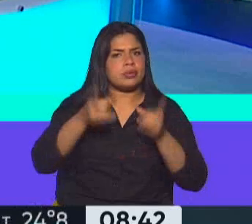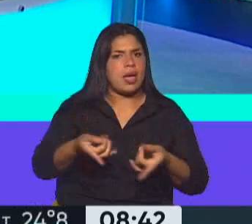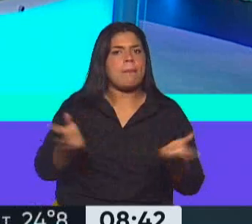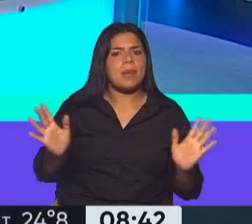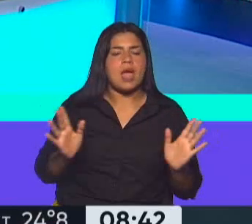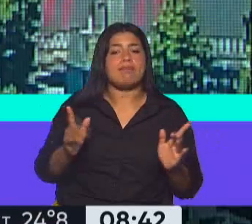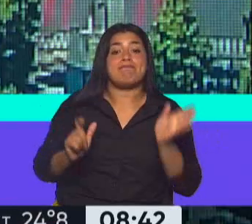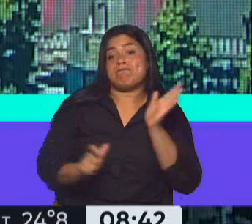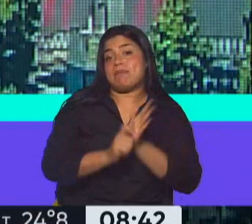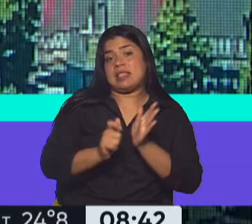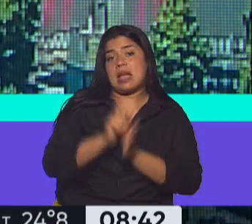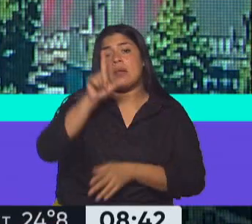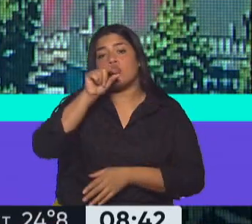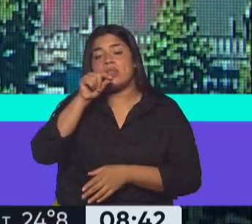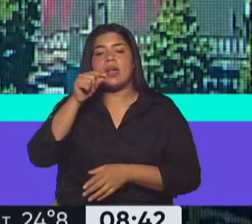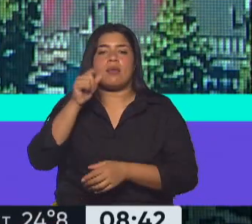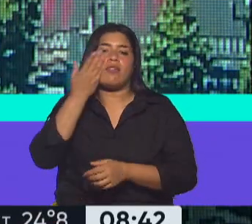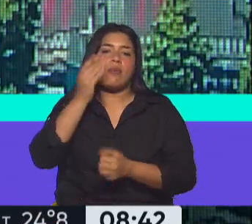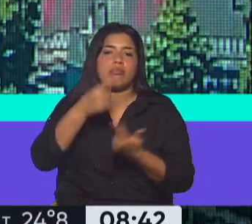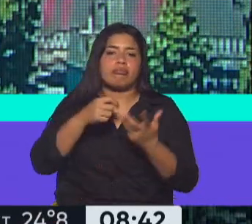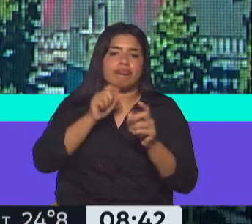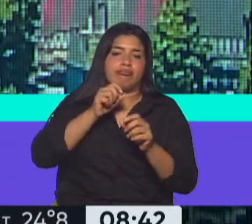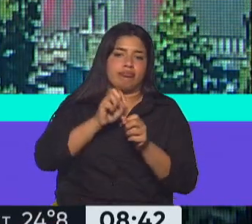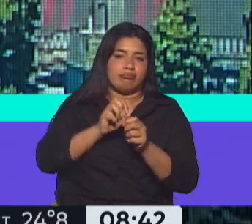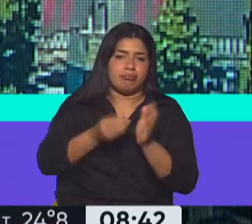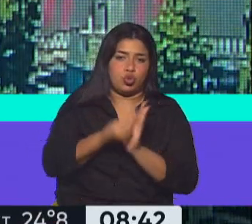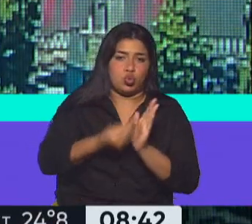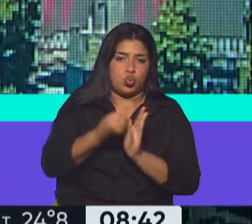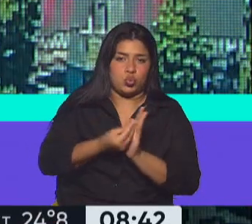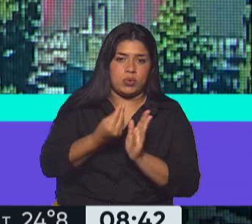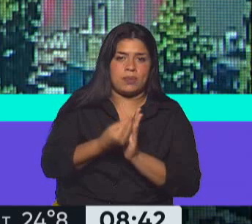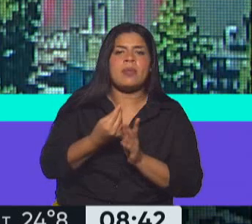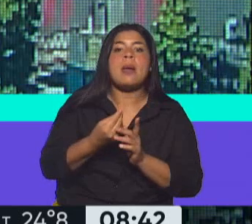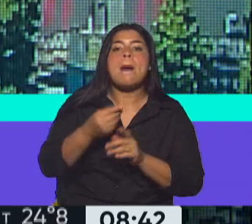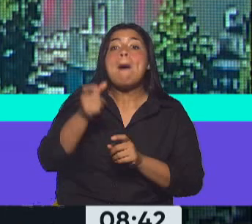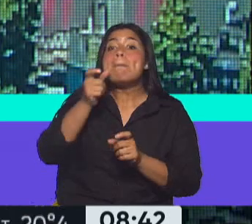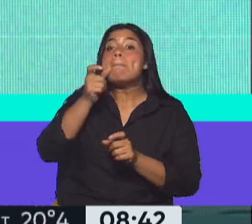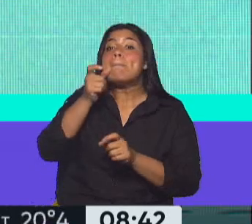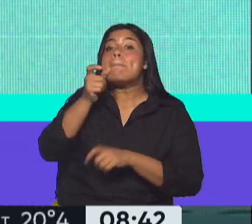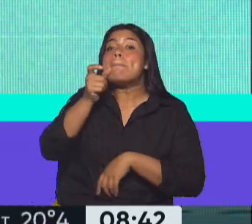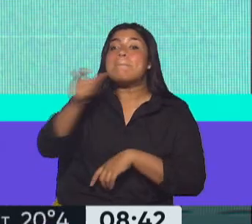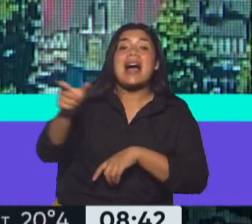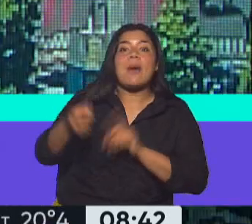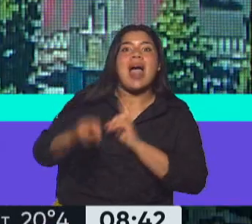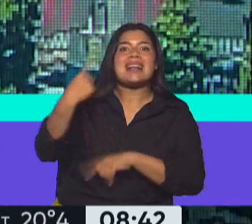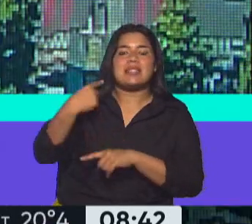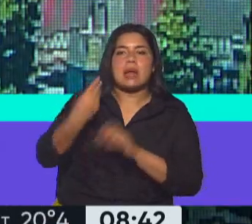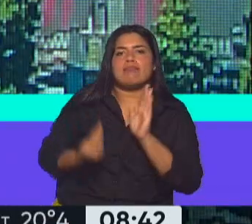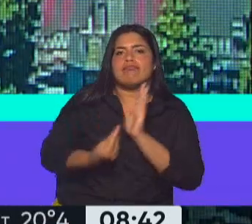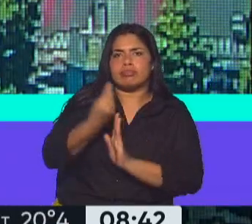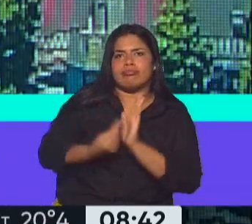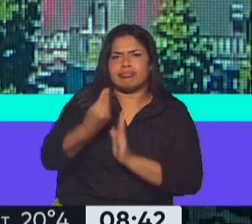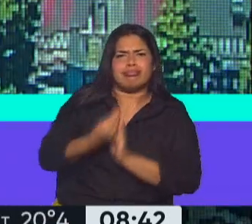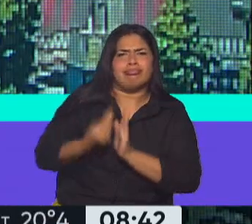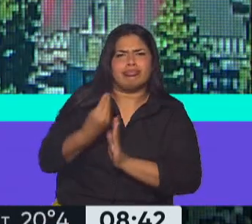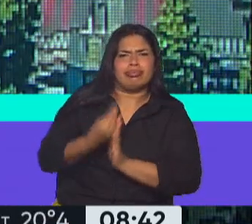través de las redes sociales. 2 palabras que además fueron tendencia ayer, capital flight. ¿Qué es capital flight? Porque es 2 palabras